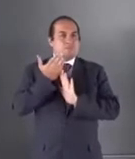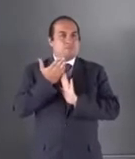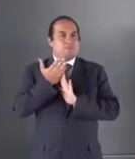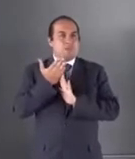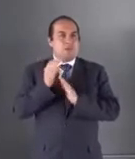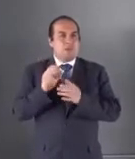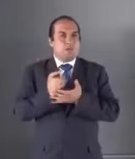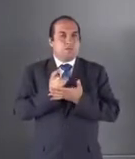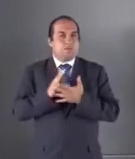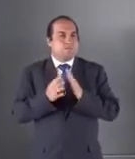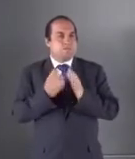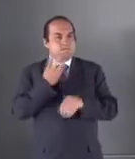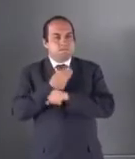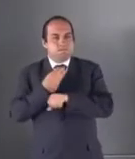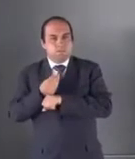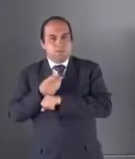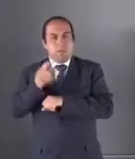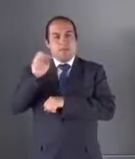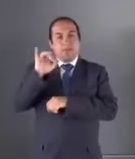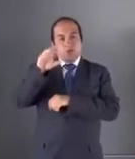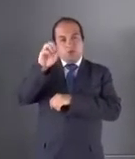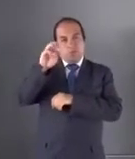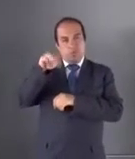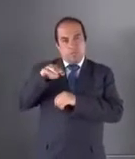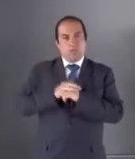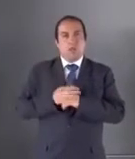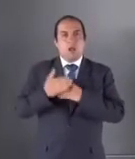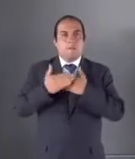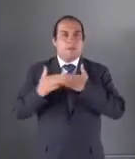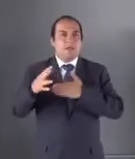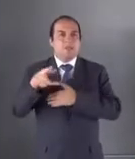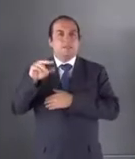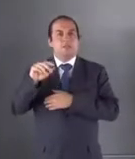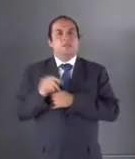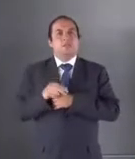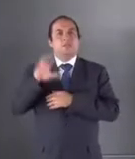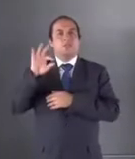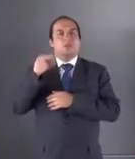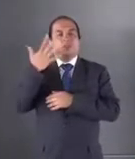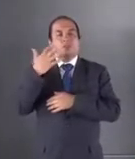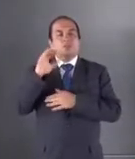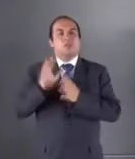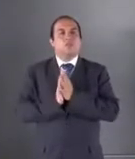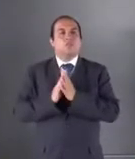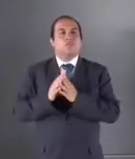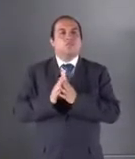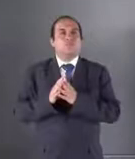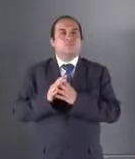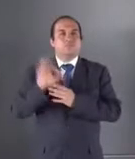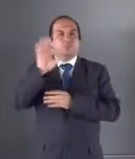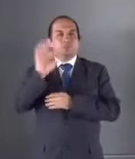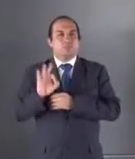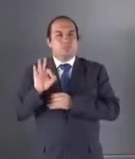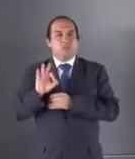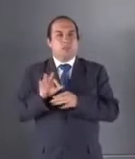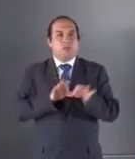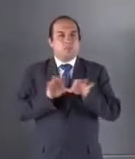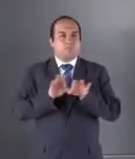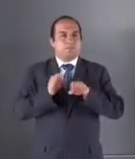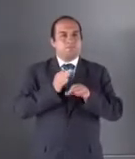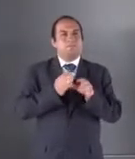acabados. Ticomán, avance 45% en obra civil. La Pastora,